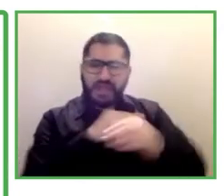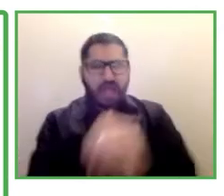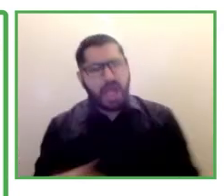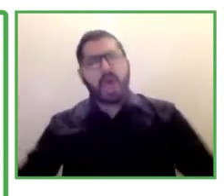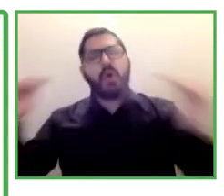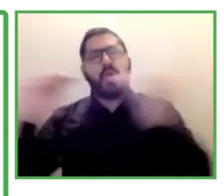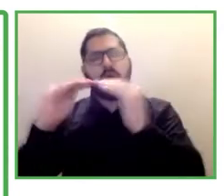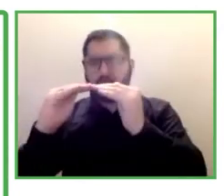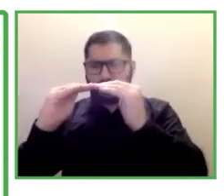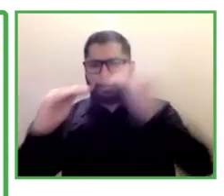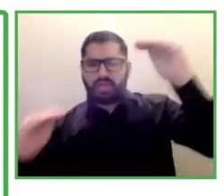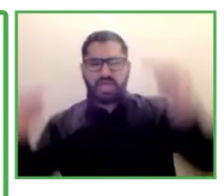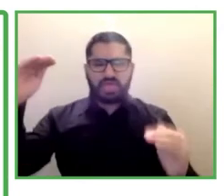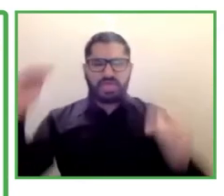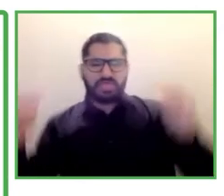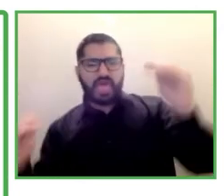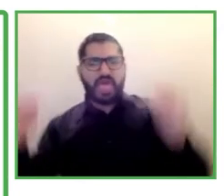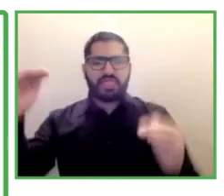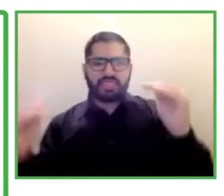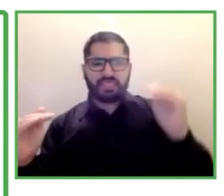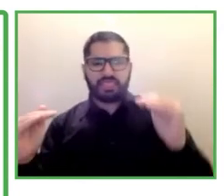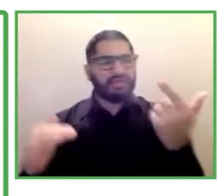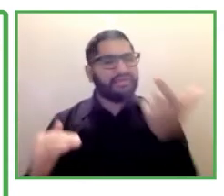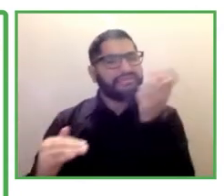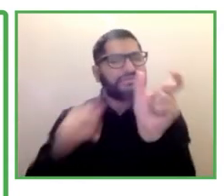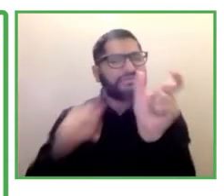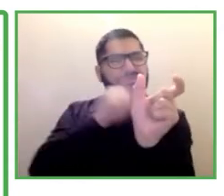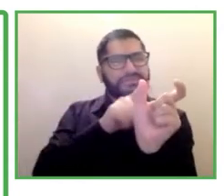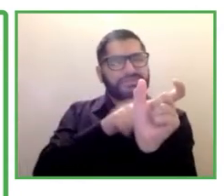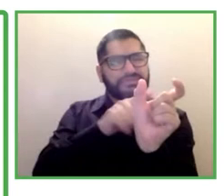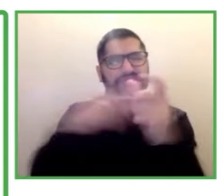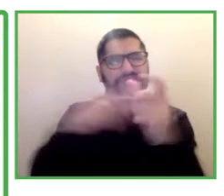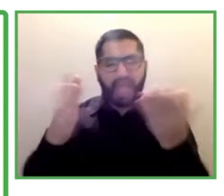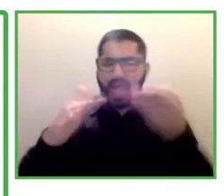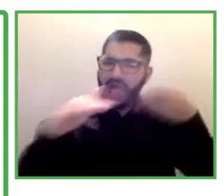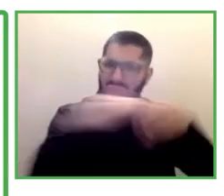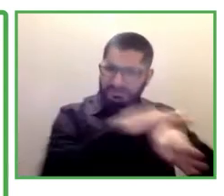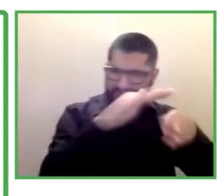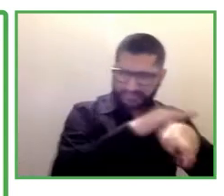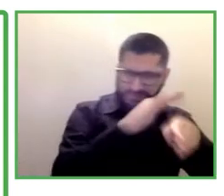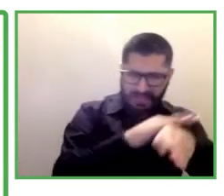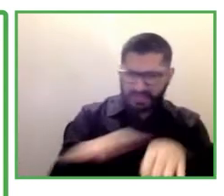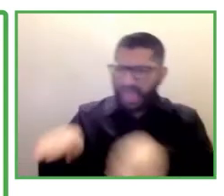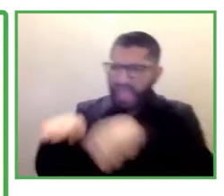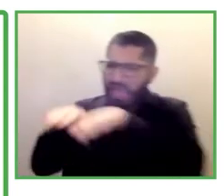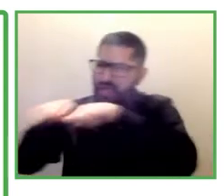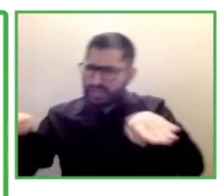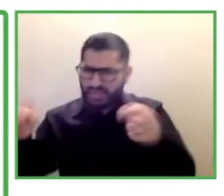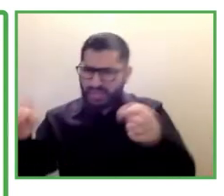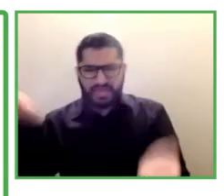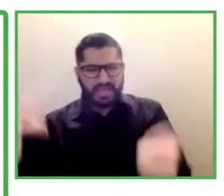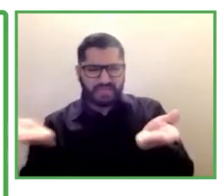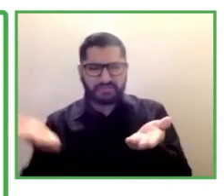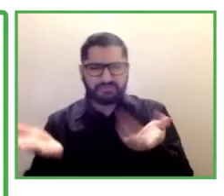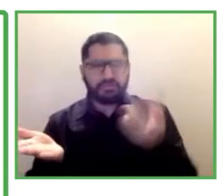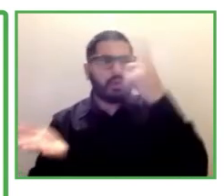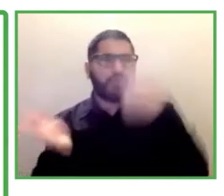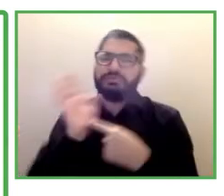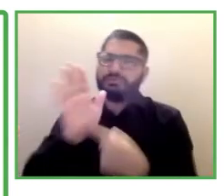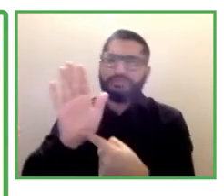equilibrio. Una persona no vidente estaría muy feliz